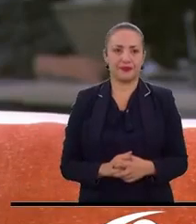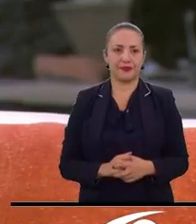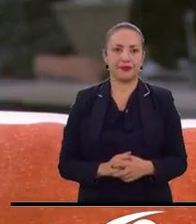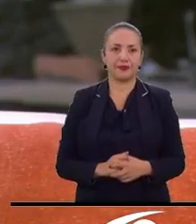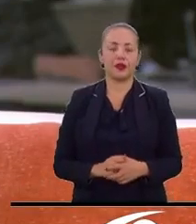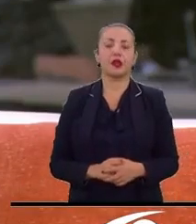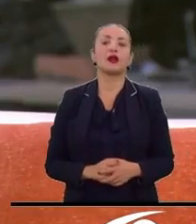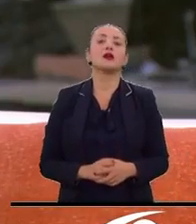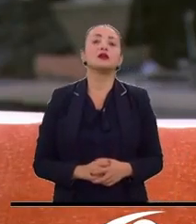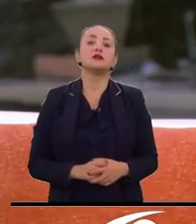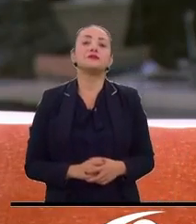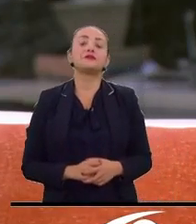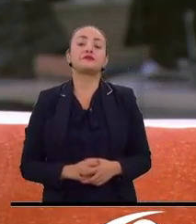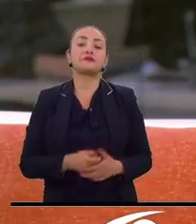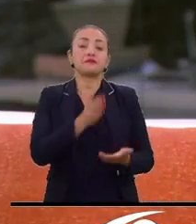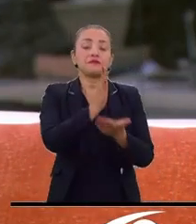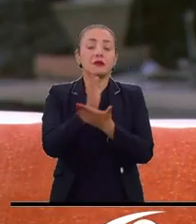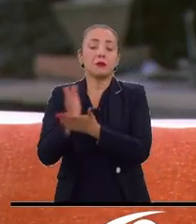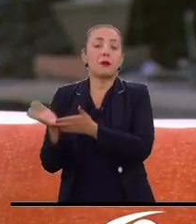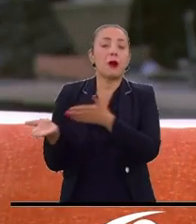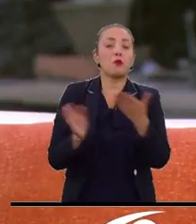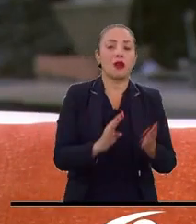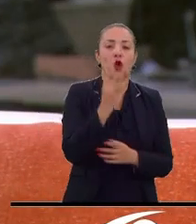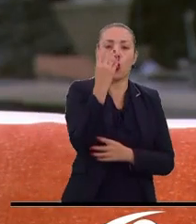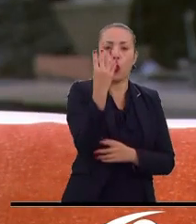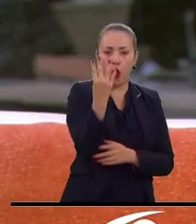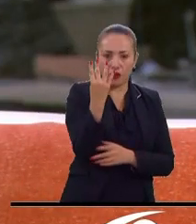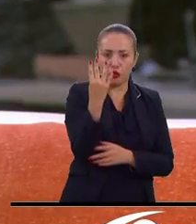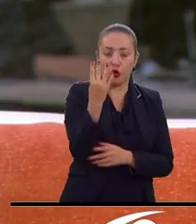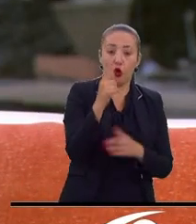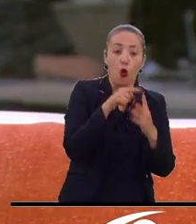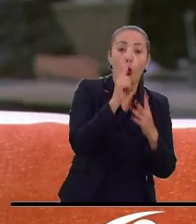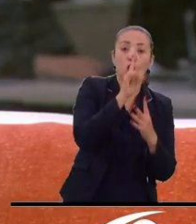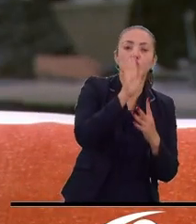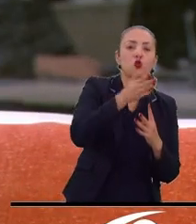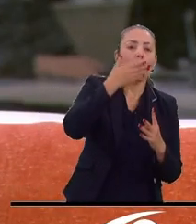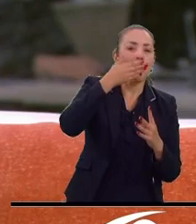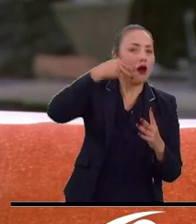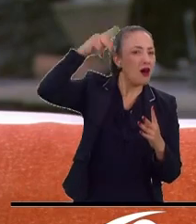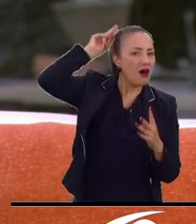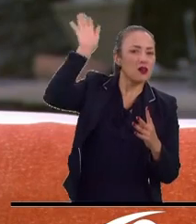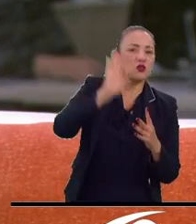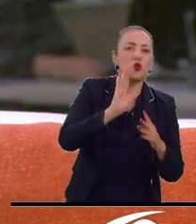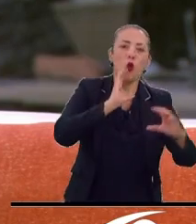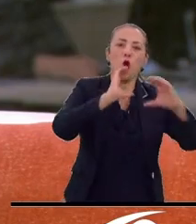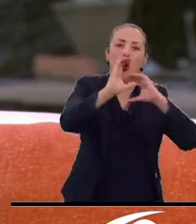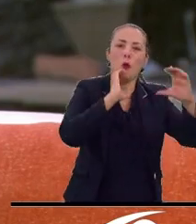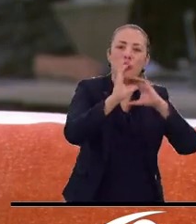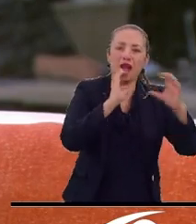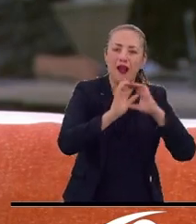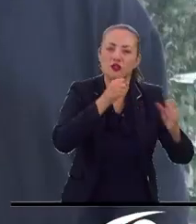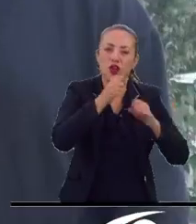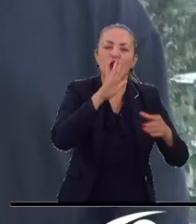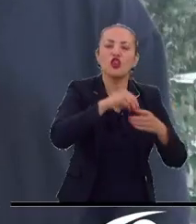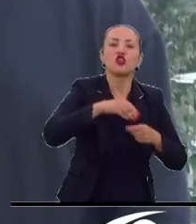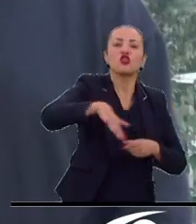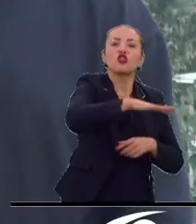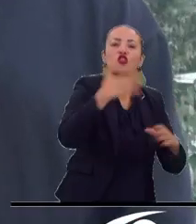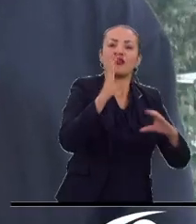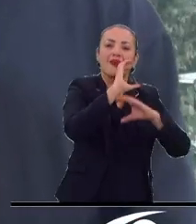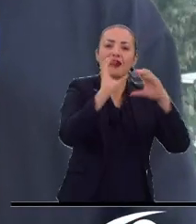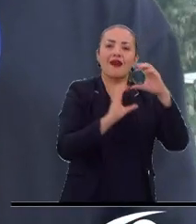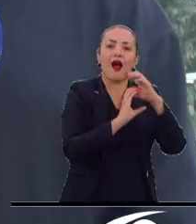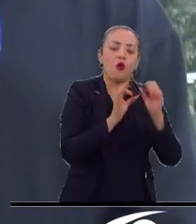cuatro muertos entre ellos un comunicador indígena deja un accidente de tránsito en zona rural del municipio de suárez en cauca